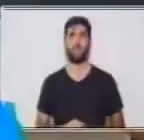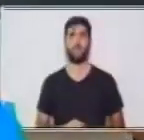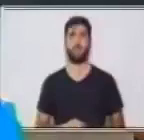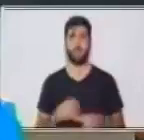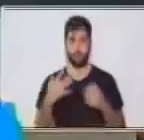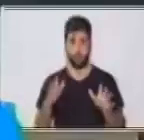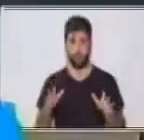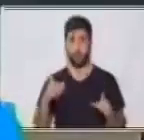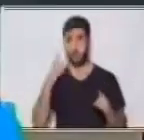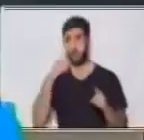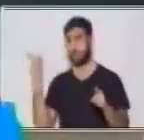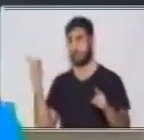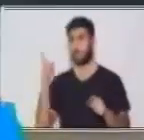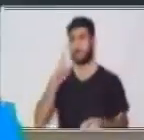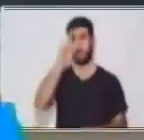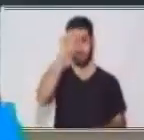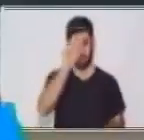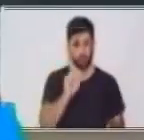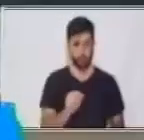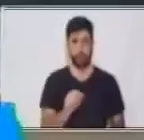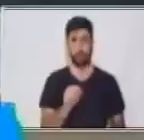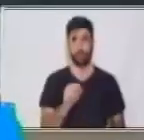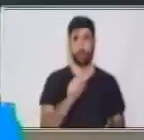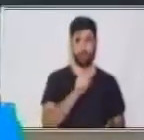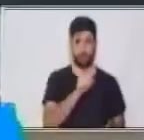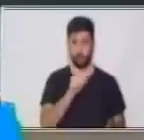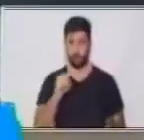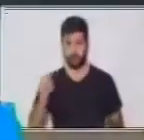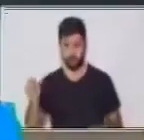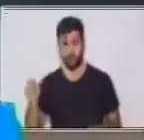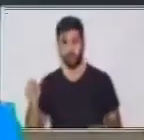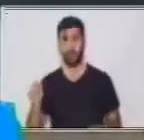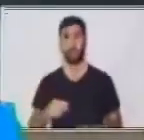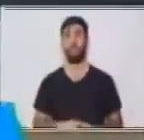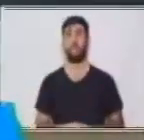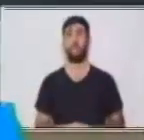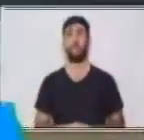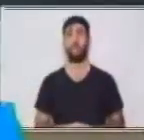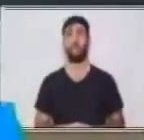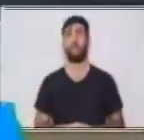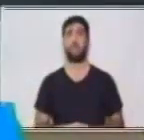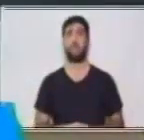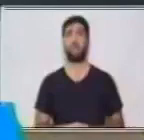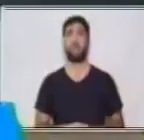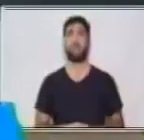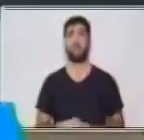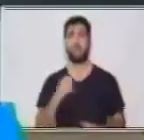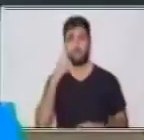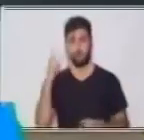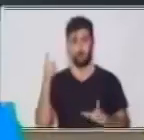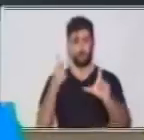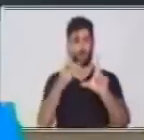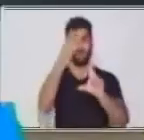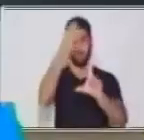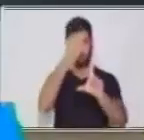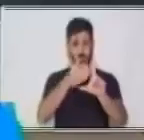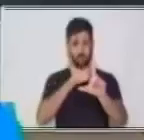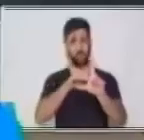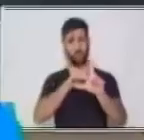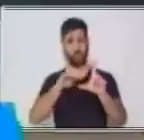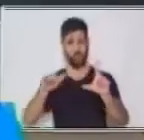Dentro del plano cartesiano, y vamos a trabajar en este caso solamente en el primer cuadrante,